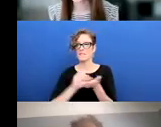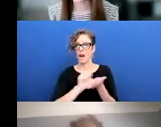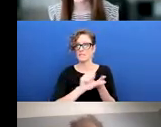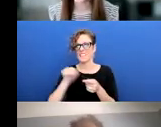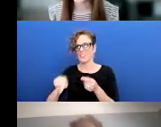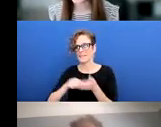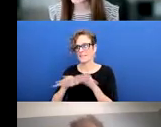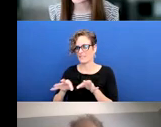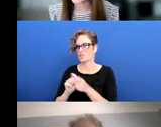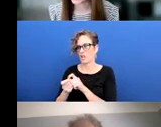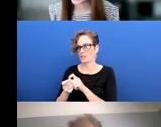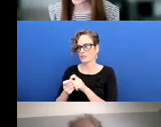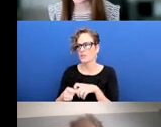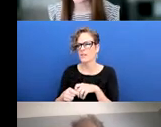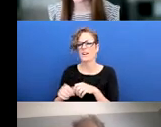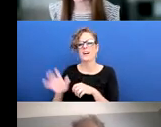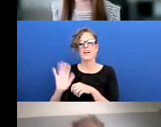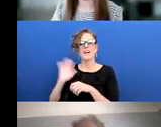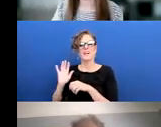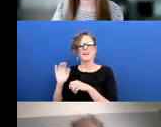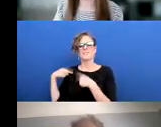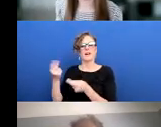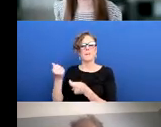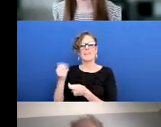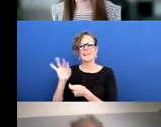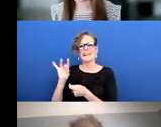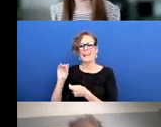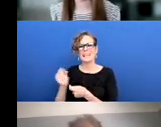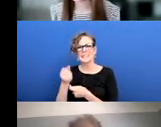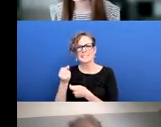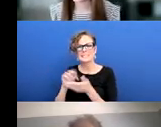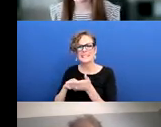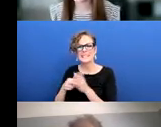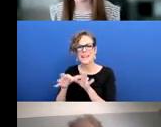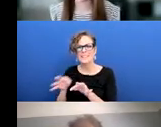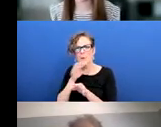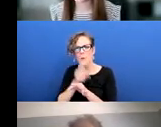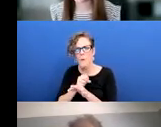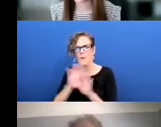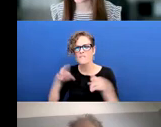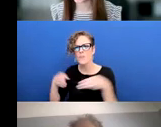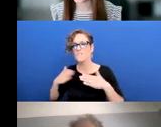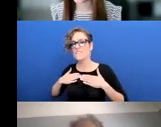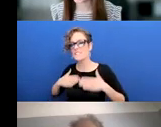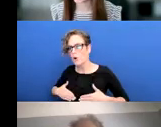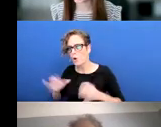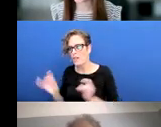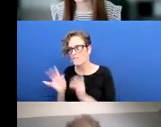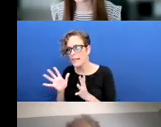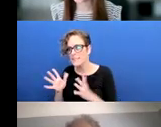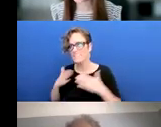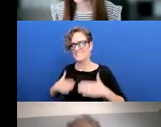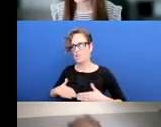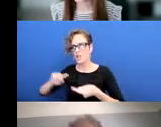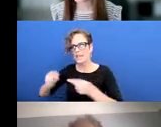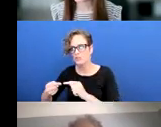redefine a dónde van los fondos. La definición anterior se remontaba a los años 80 y solo tenía